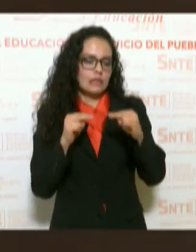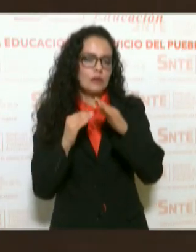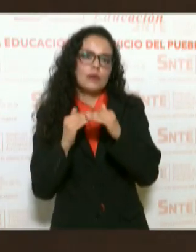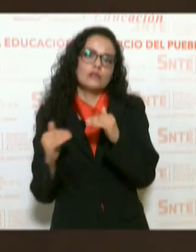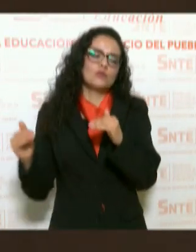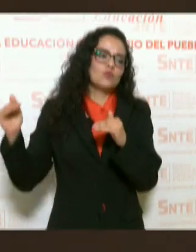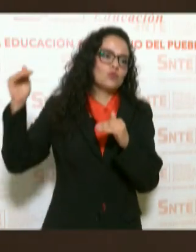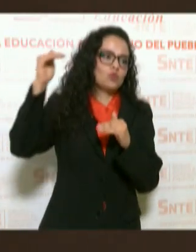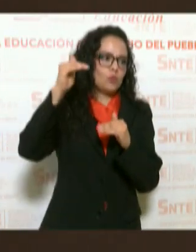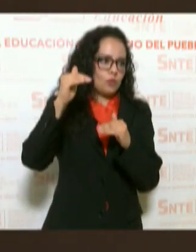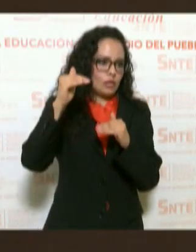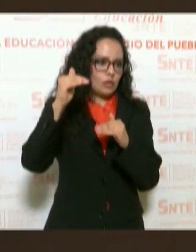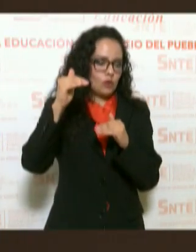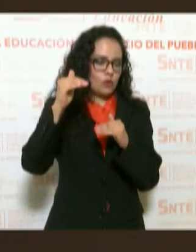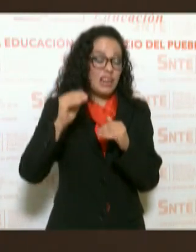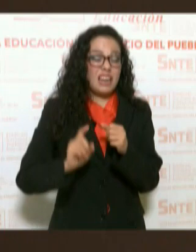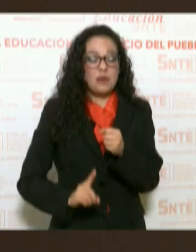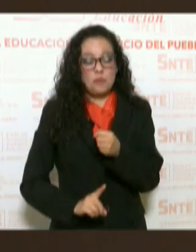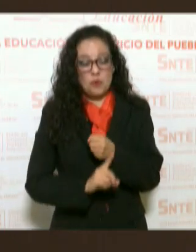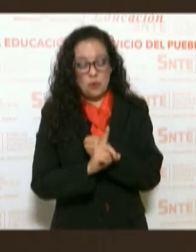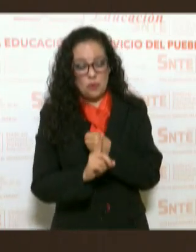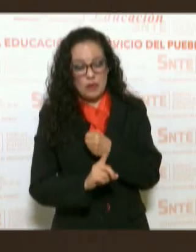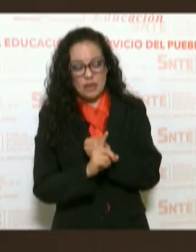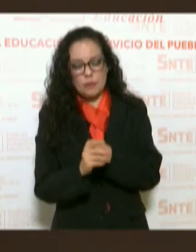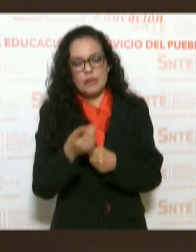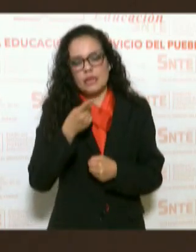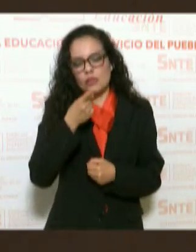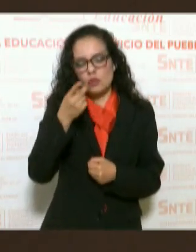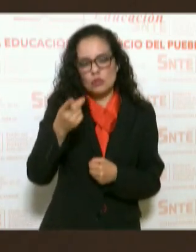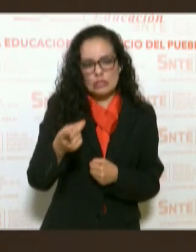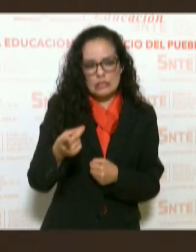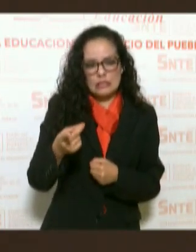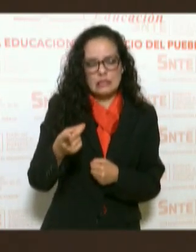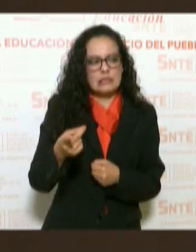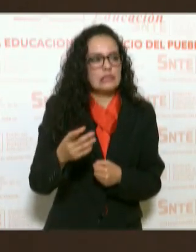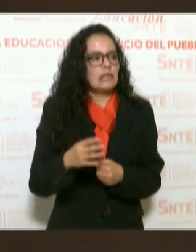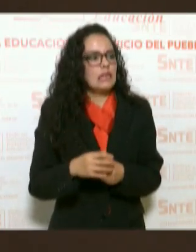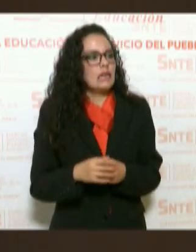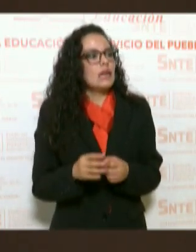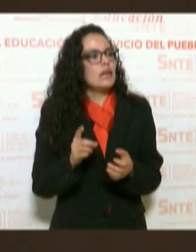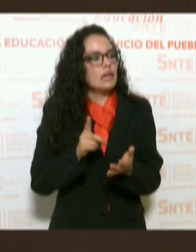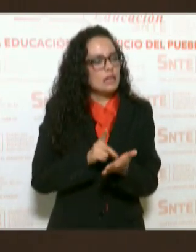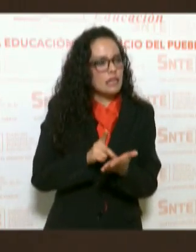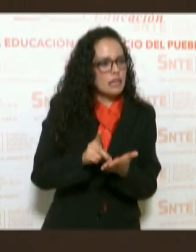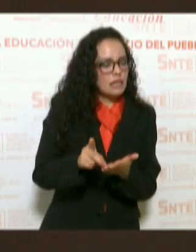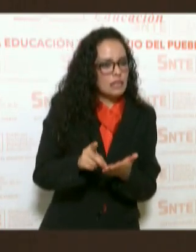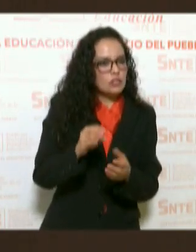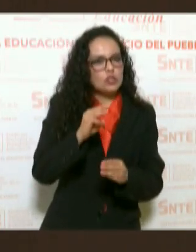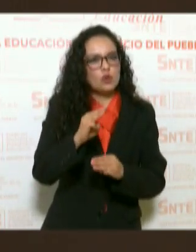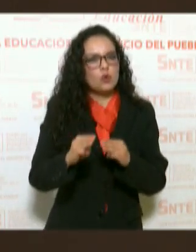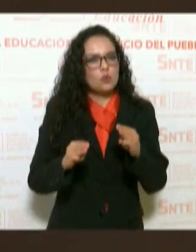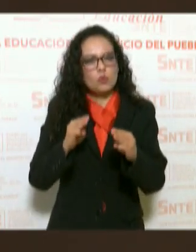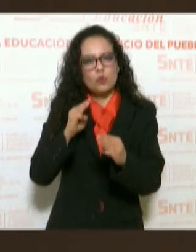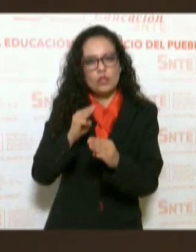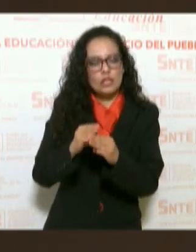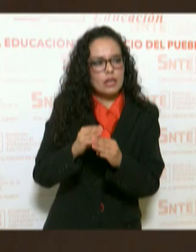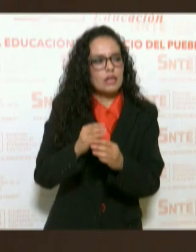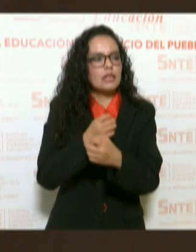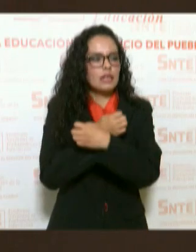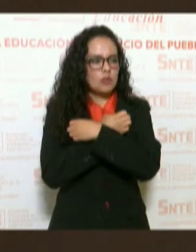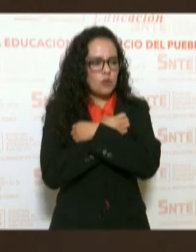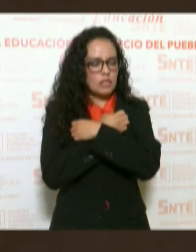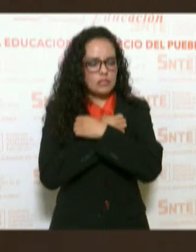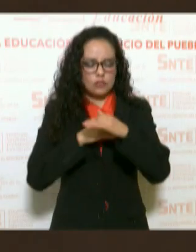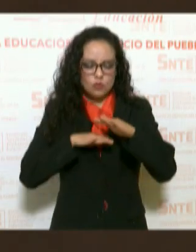que representan al derecho universal a la educación al perseguir el lucro como objetivo.